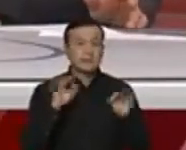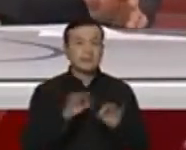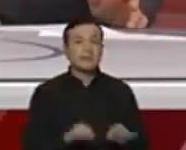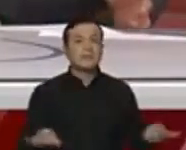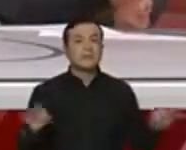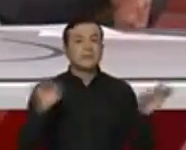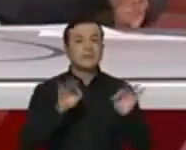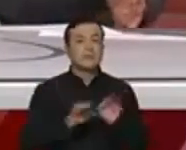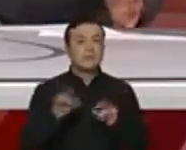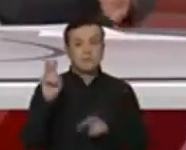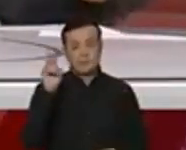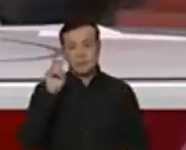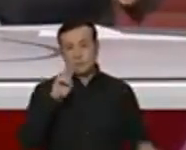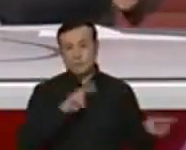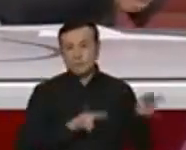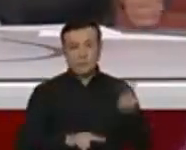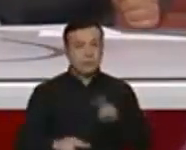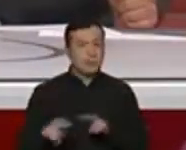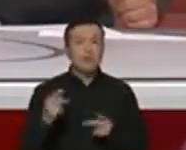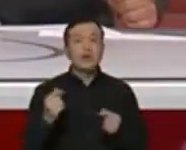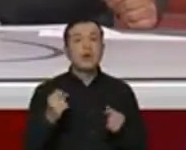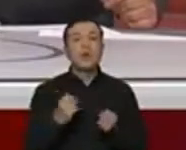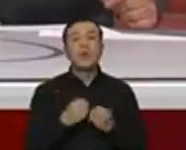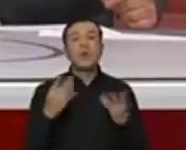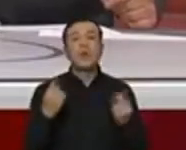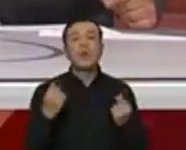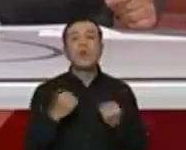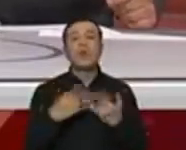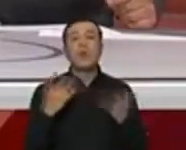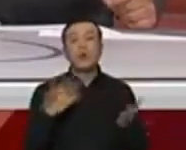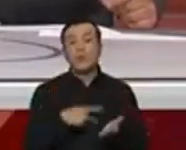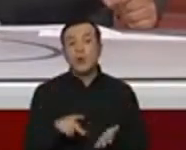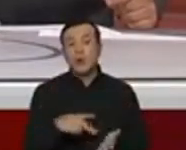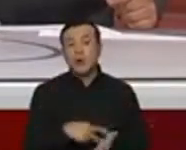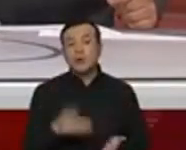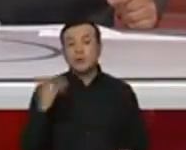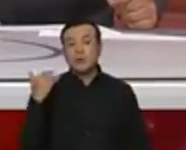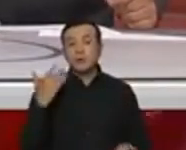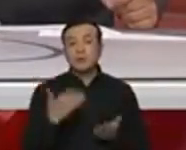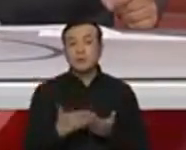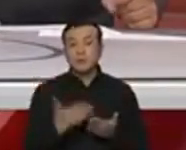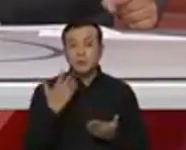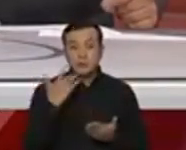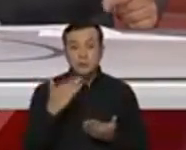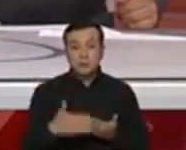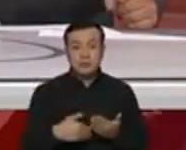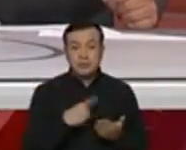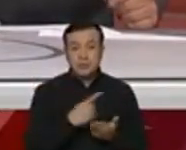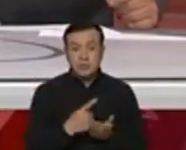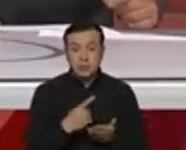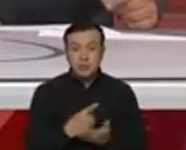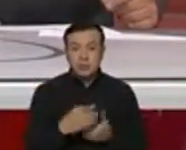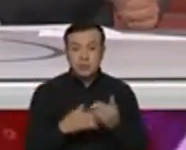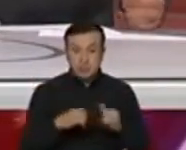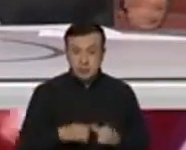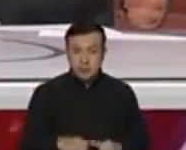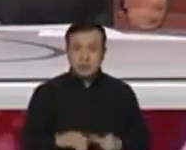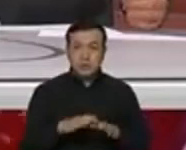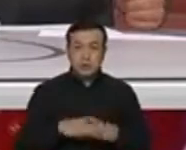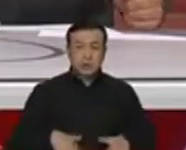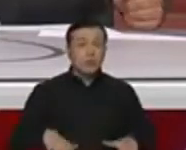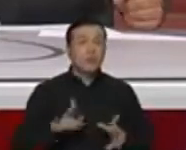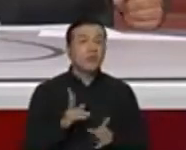conocer cuánto en monto en créditos han logrado entregar durante estos días y estas semanas de confinamiento para el